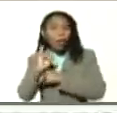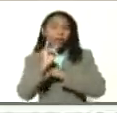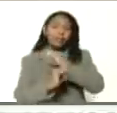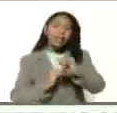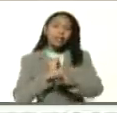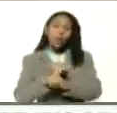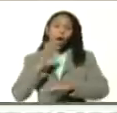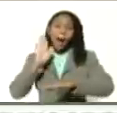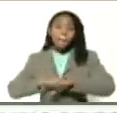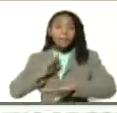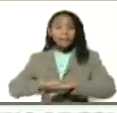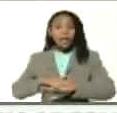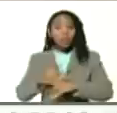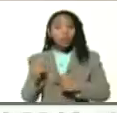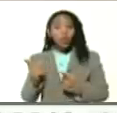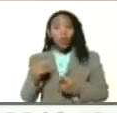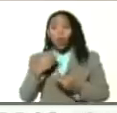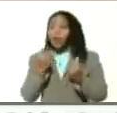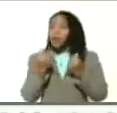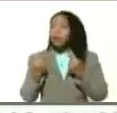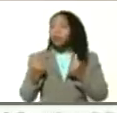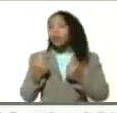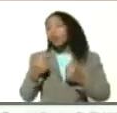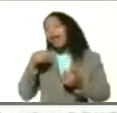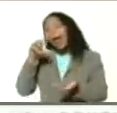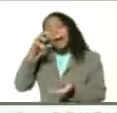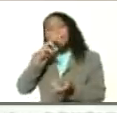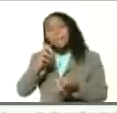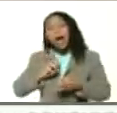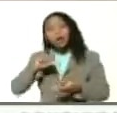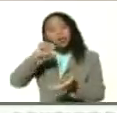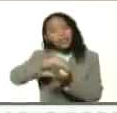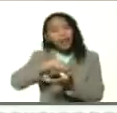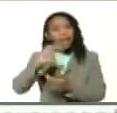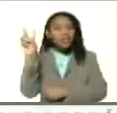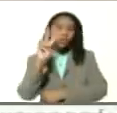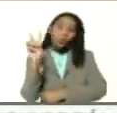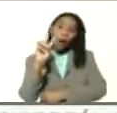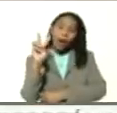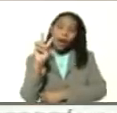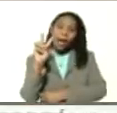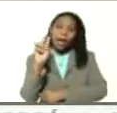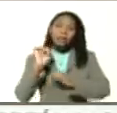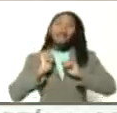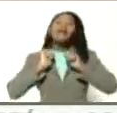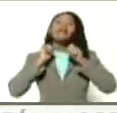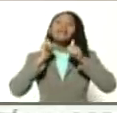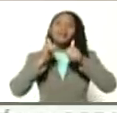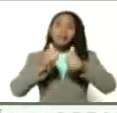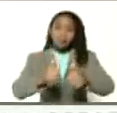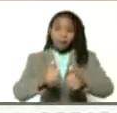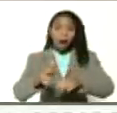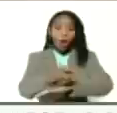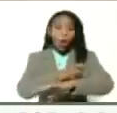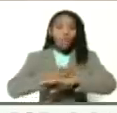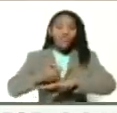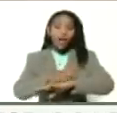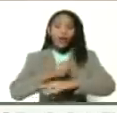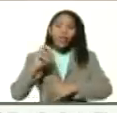ha estado ocurriendo con los recursos del Banco Central de Venezuela. Y se inicia, el gobierno